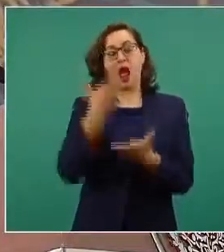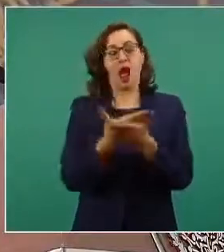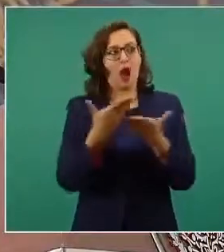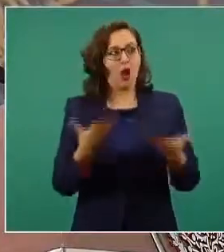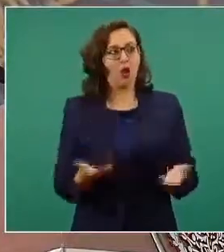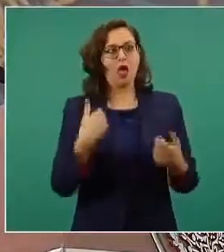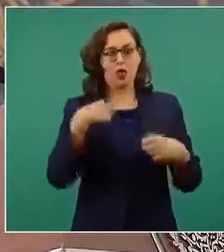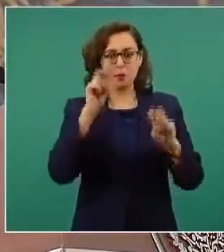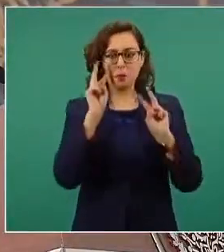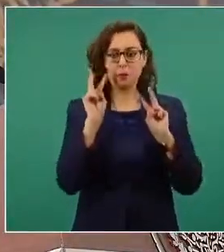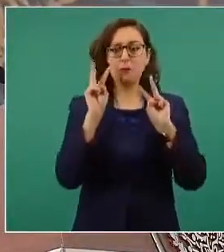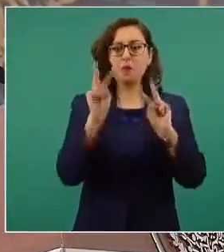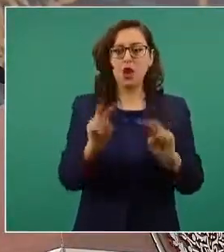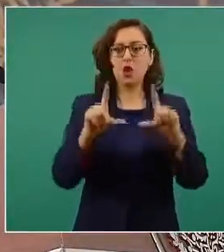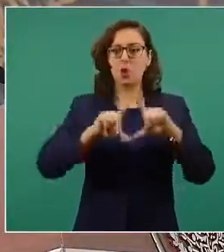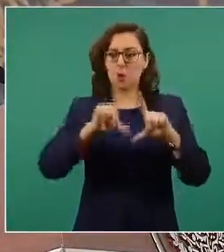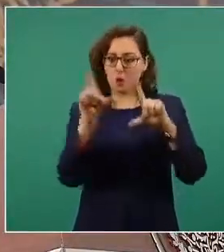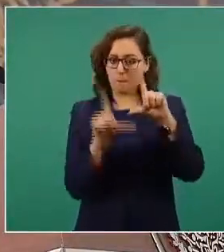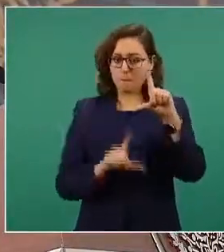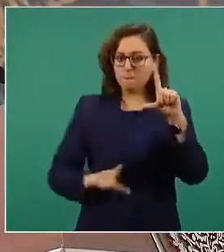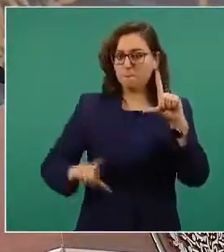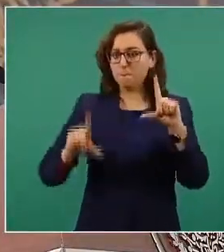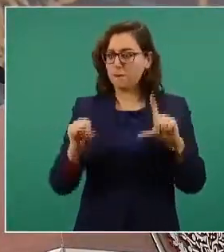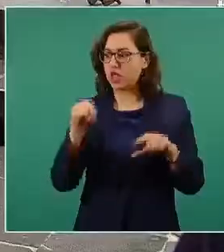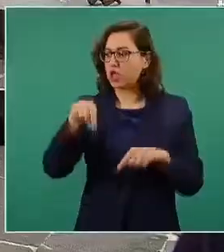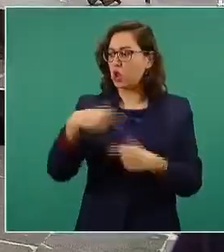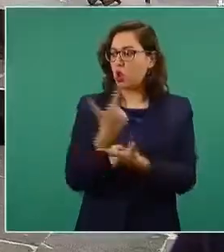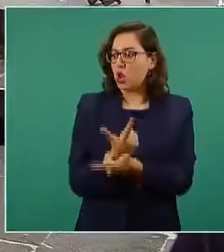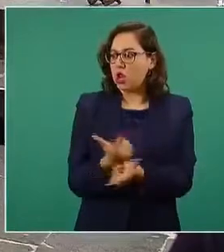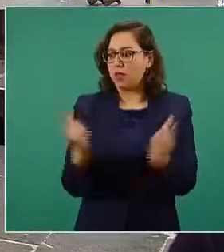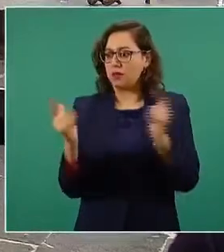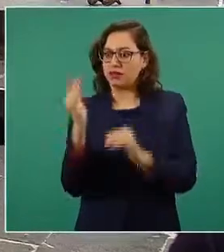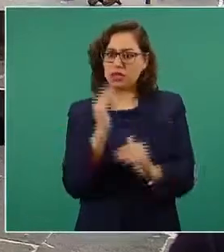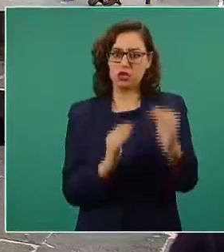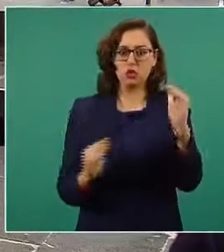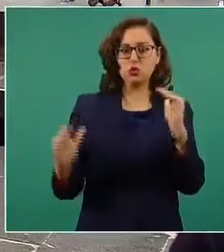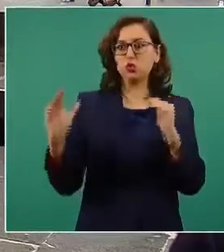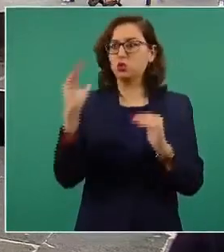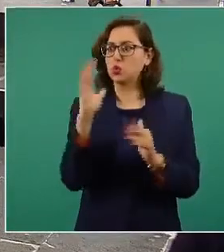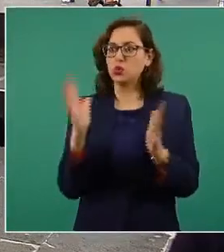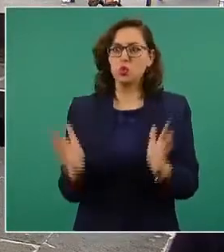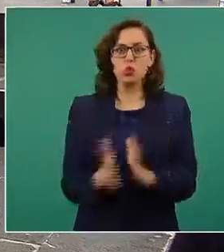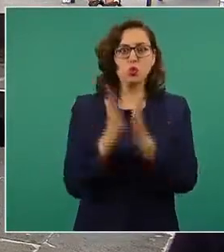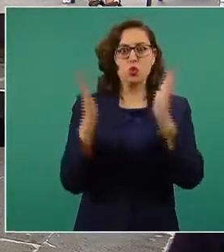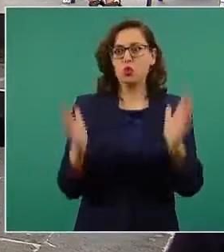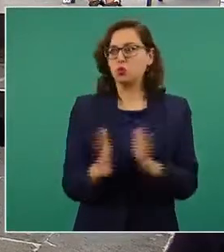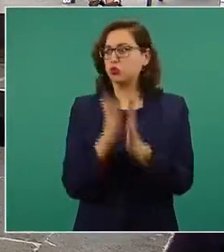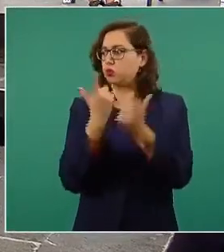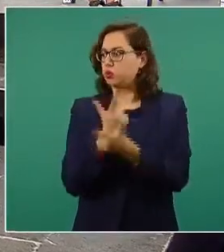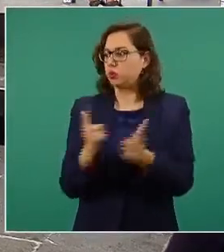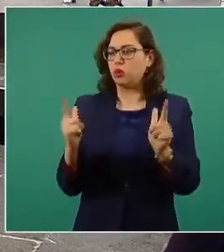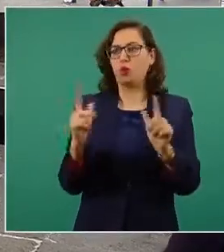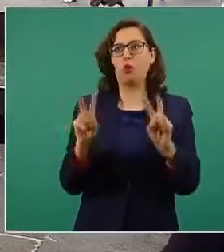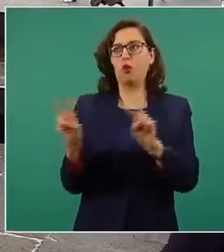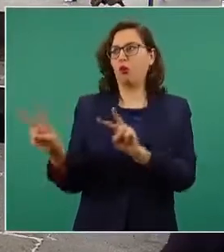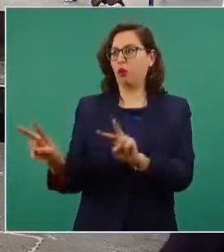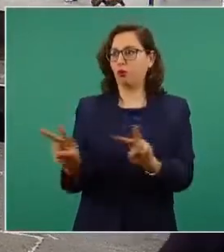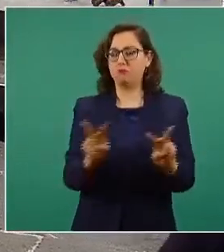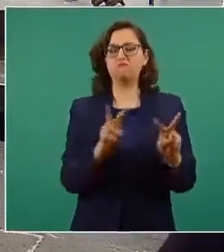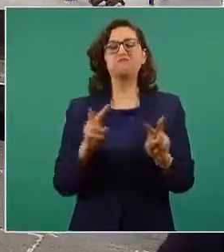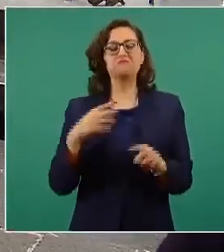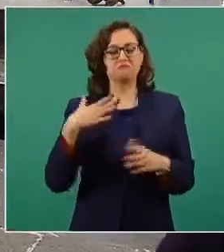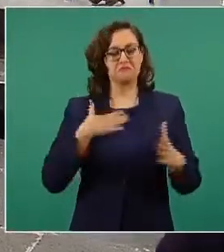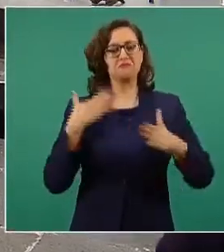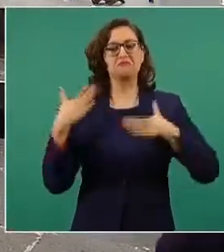de libertad, de soberanía, de igualdad. Participo en esta celebración y me